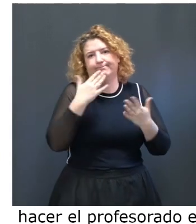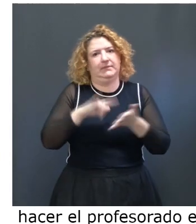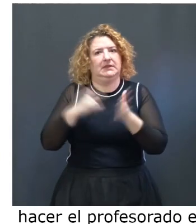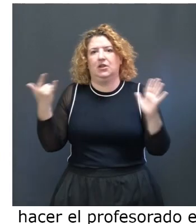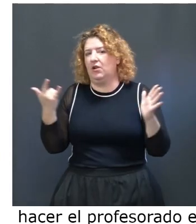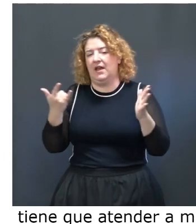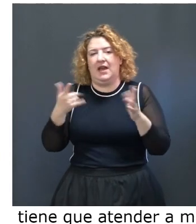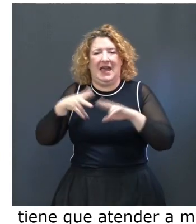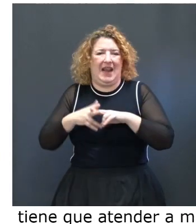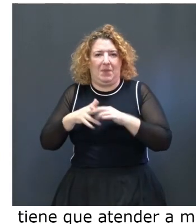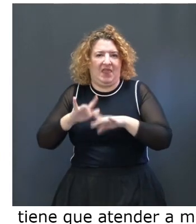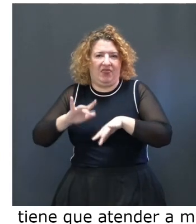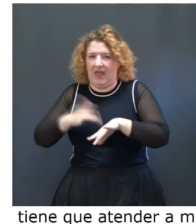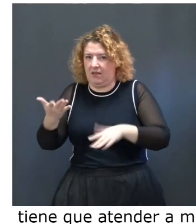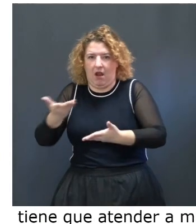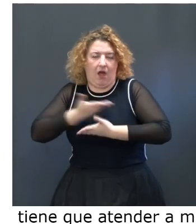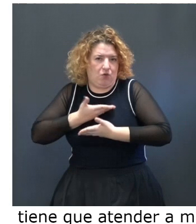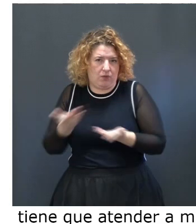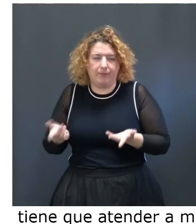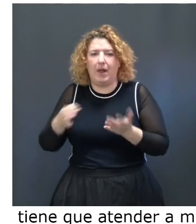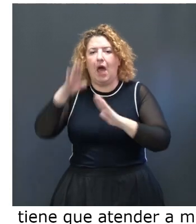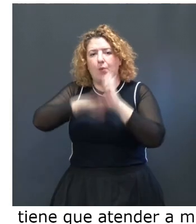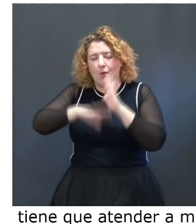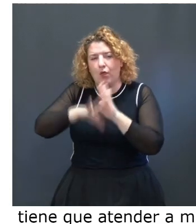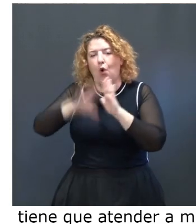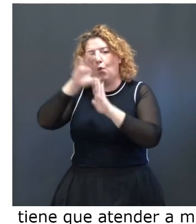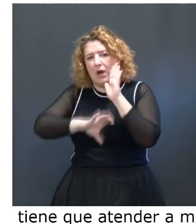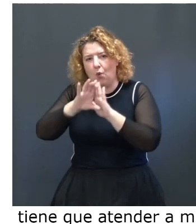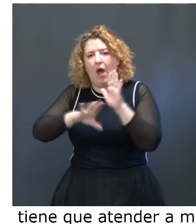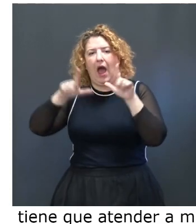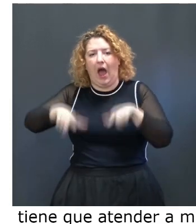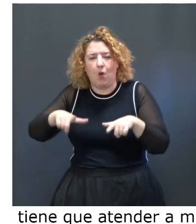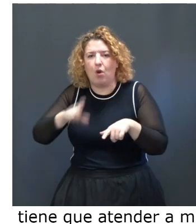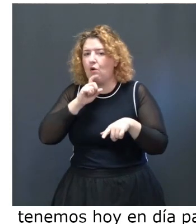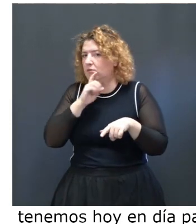para la gestión de las programaciones de aula, del currículum, son fundamentales.